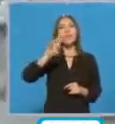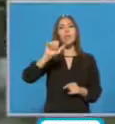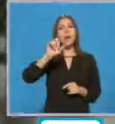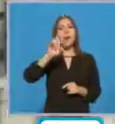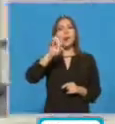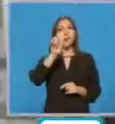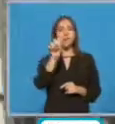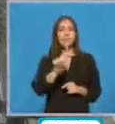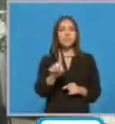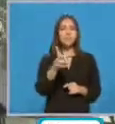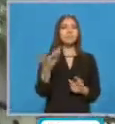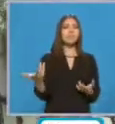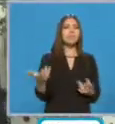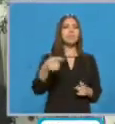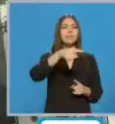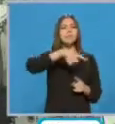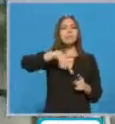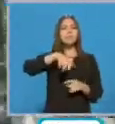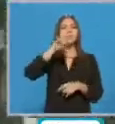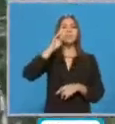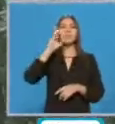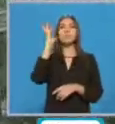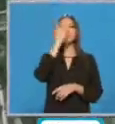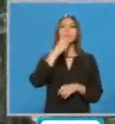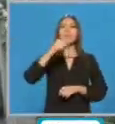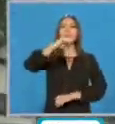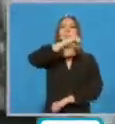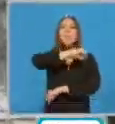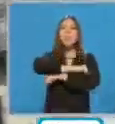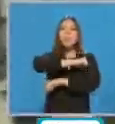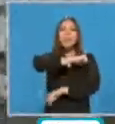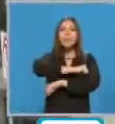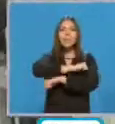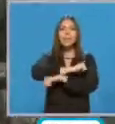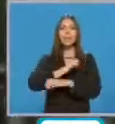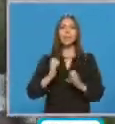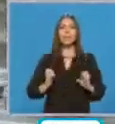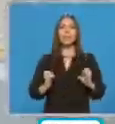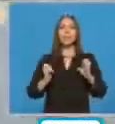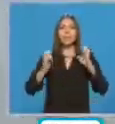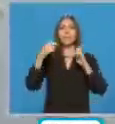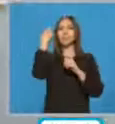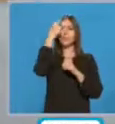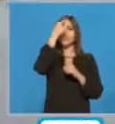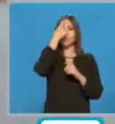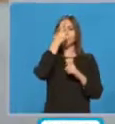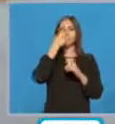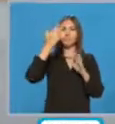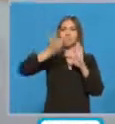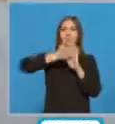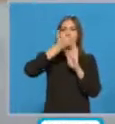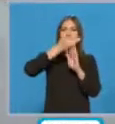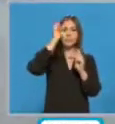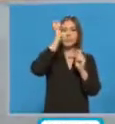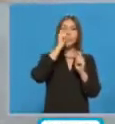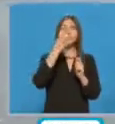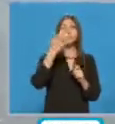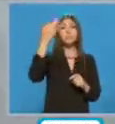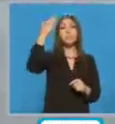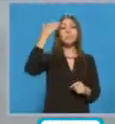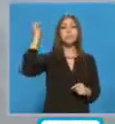con ese tipo de ventanas de edificios con los rostros allí y un trabajo de cantera desde la época